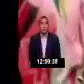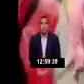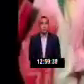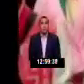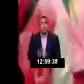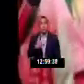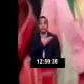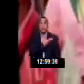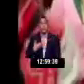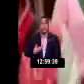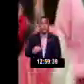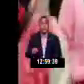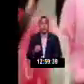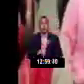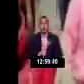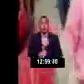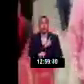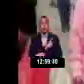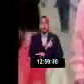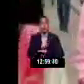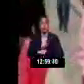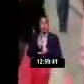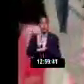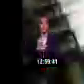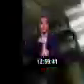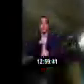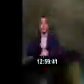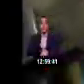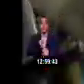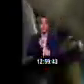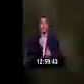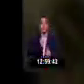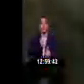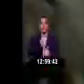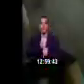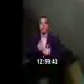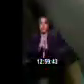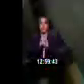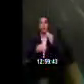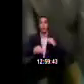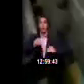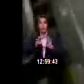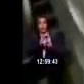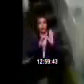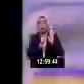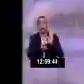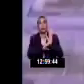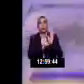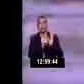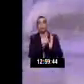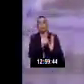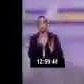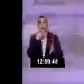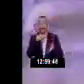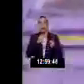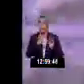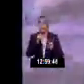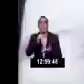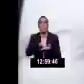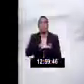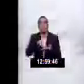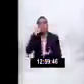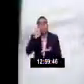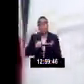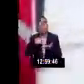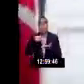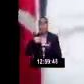el presidente del consejo directivo del 10 dice que los plazos se cortan para cumplir con el pedido de la corte constitucional tendrán que definir el mecanismo que se aplicará